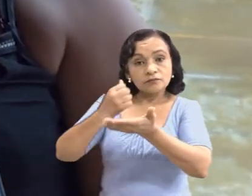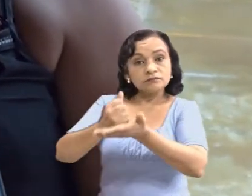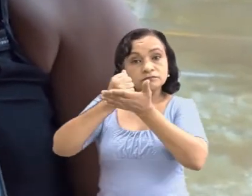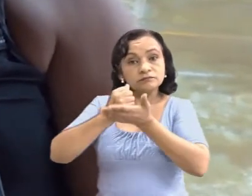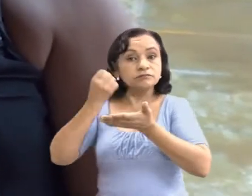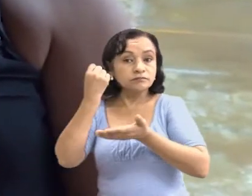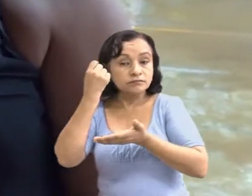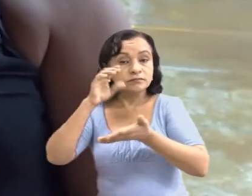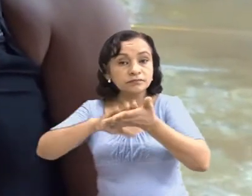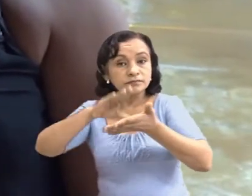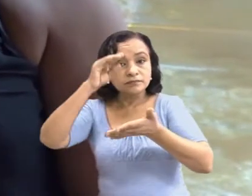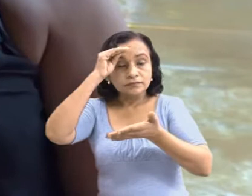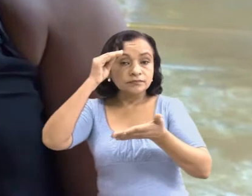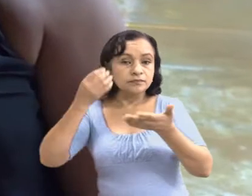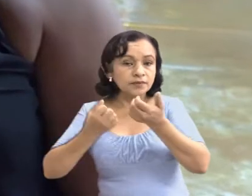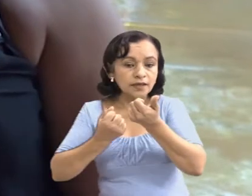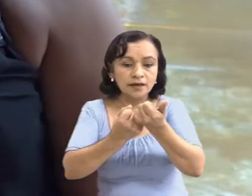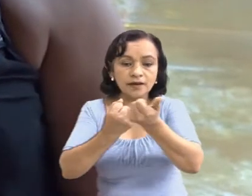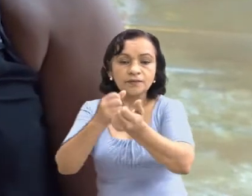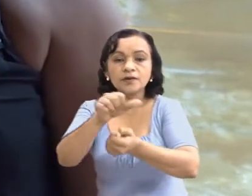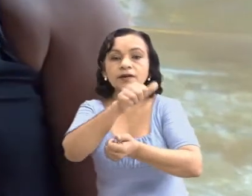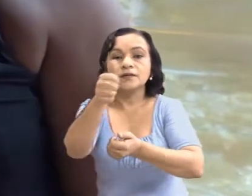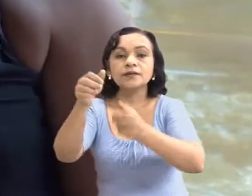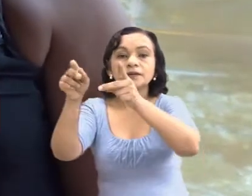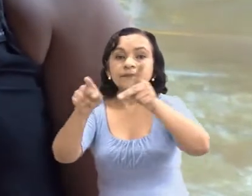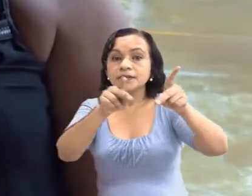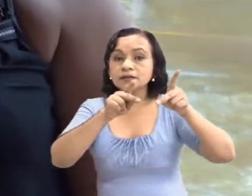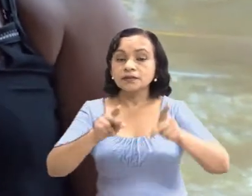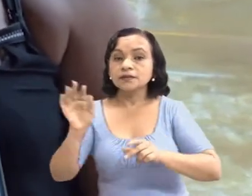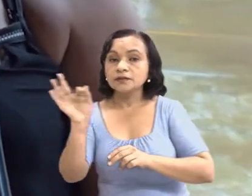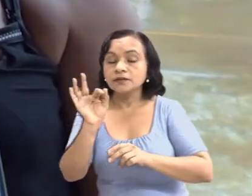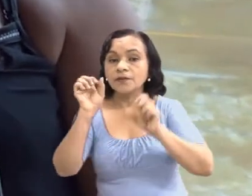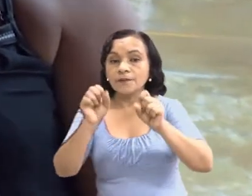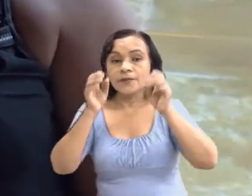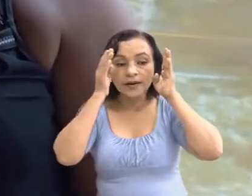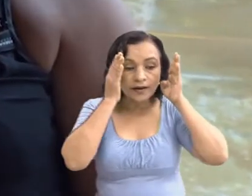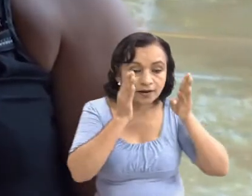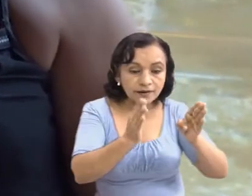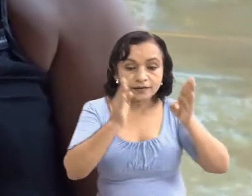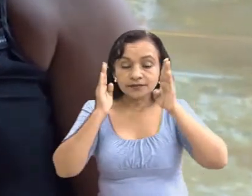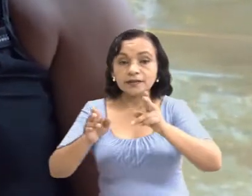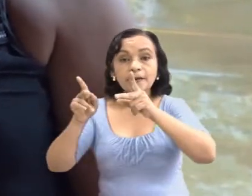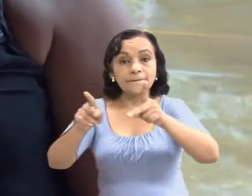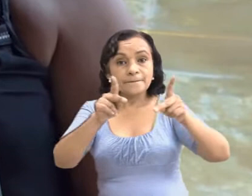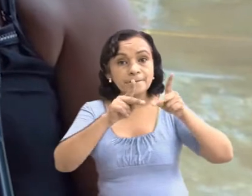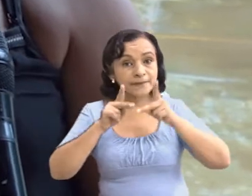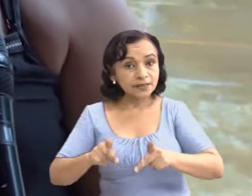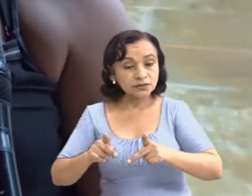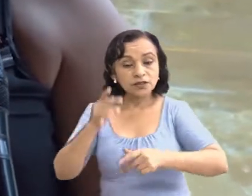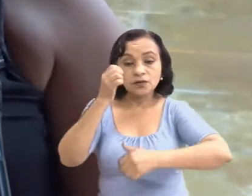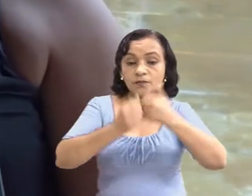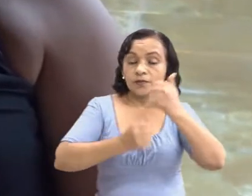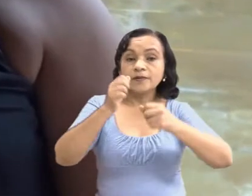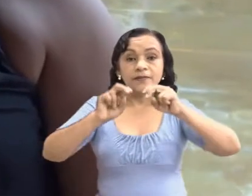nosotros como grupo de apoyo hacia las demás personas y la manera de cómo podemos atender a las personas ante